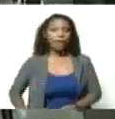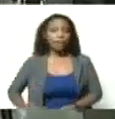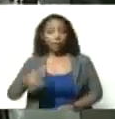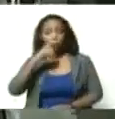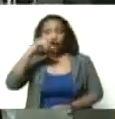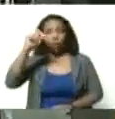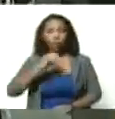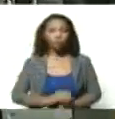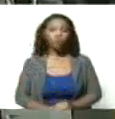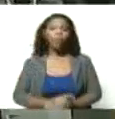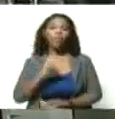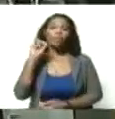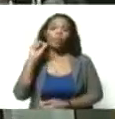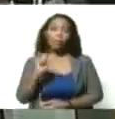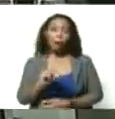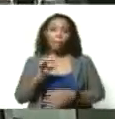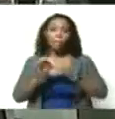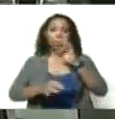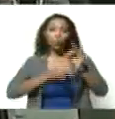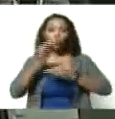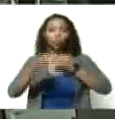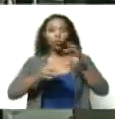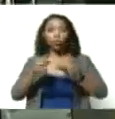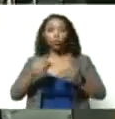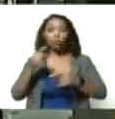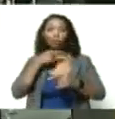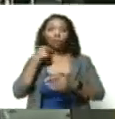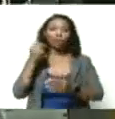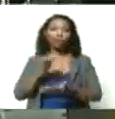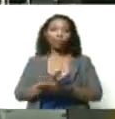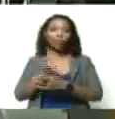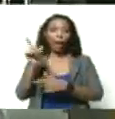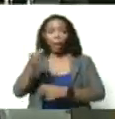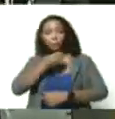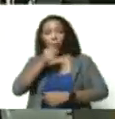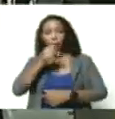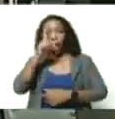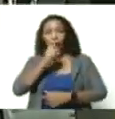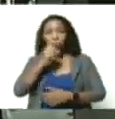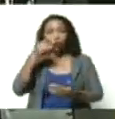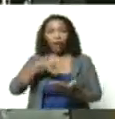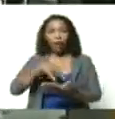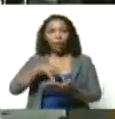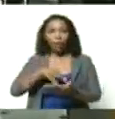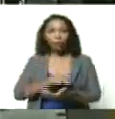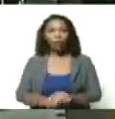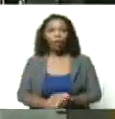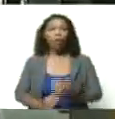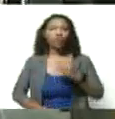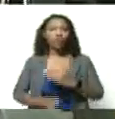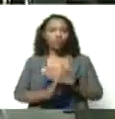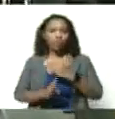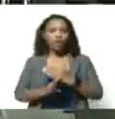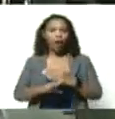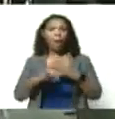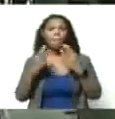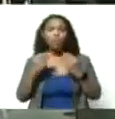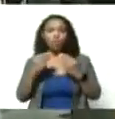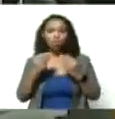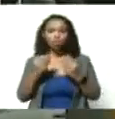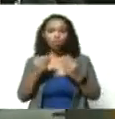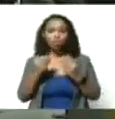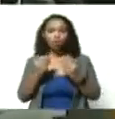Nicolás Maduro también comentaba, se nos fue Earle en el año de Carabobo. Todavía tenía mucho que